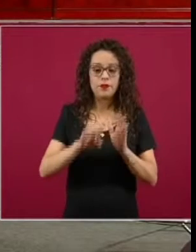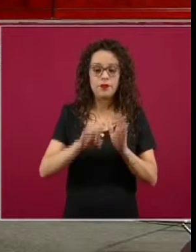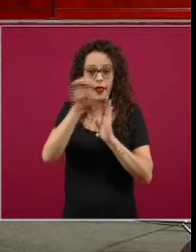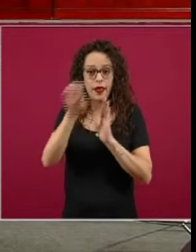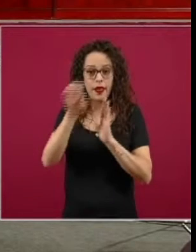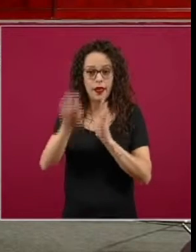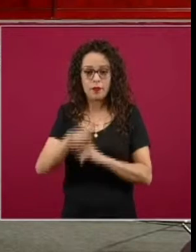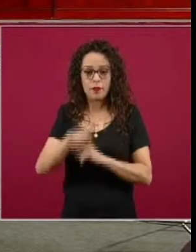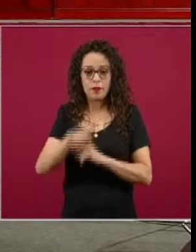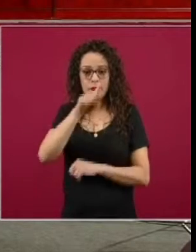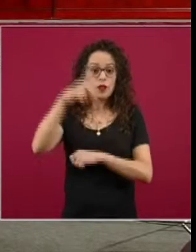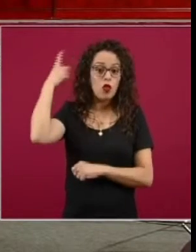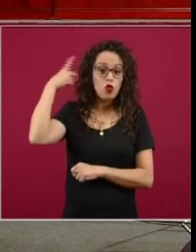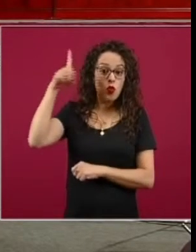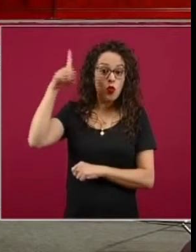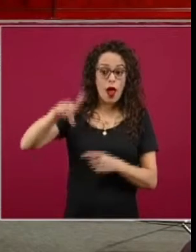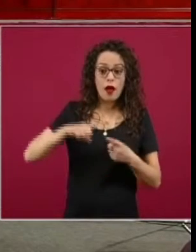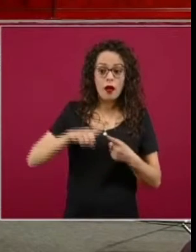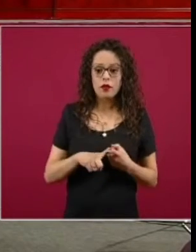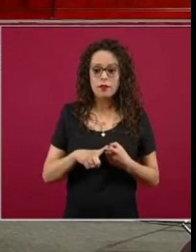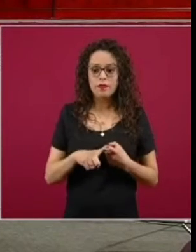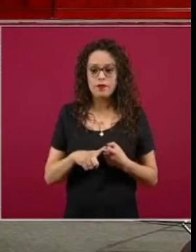está…